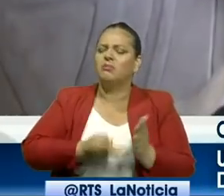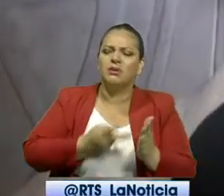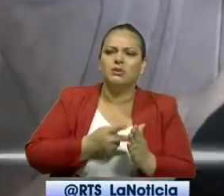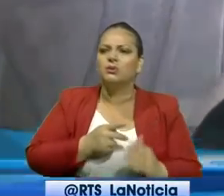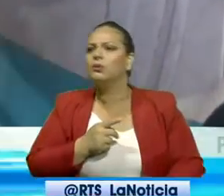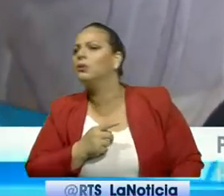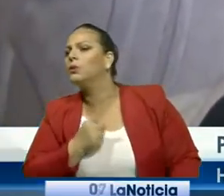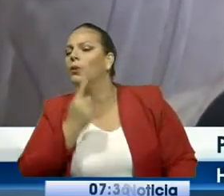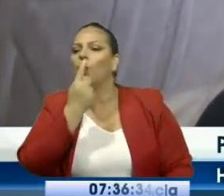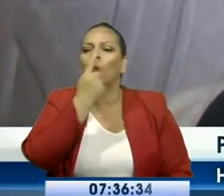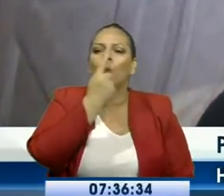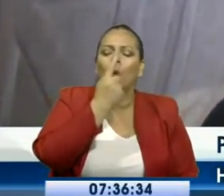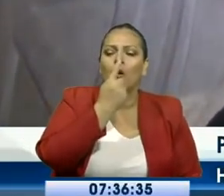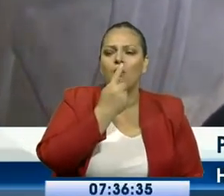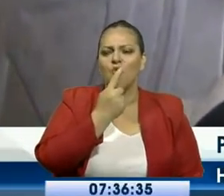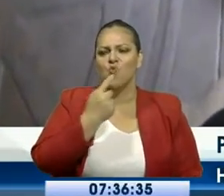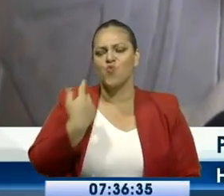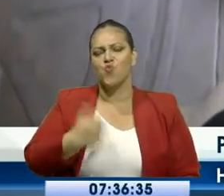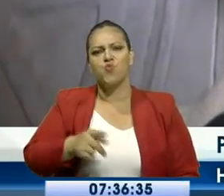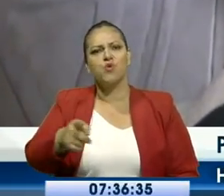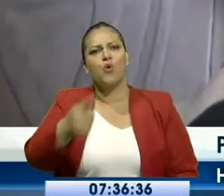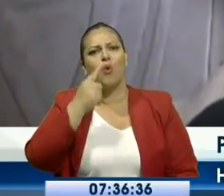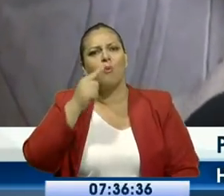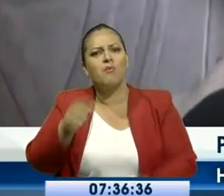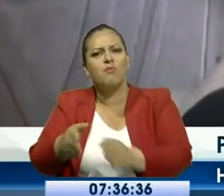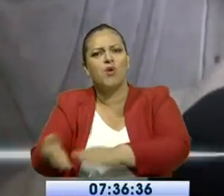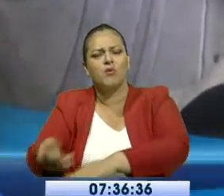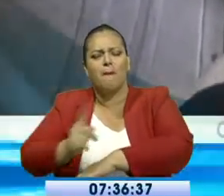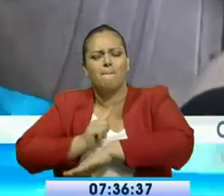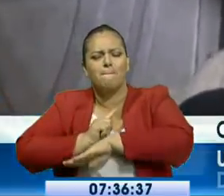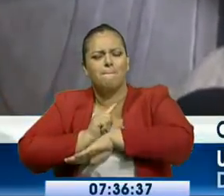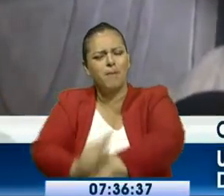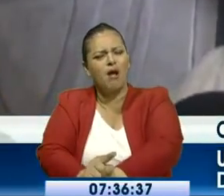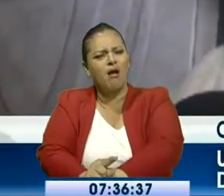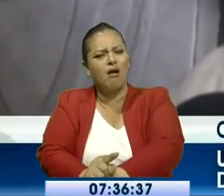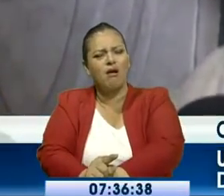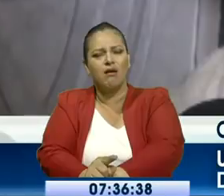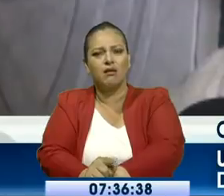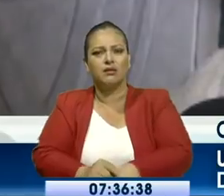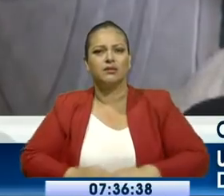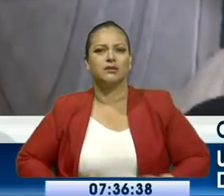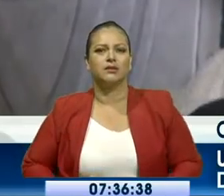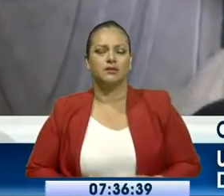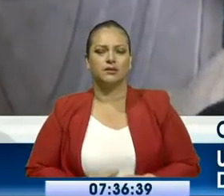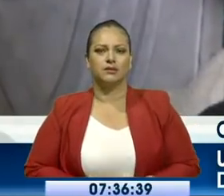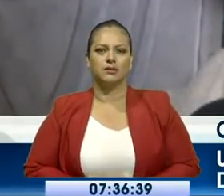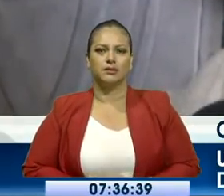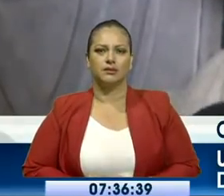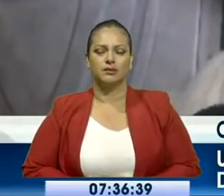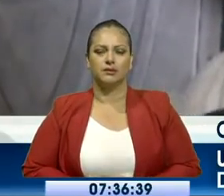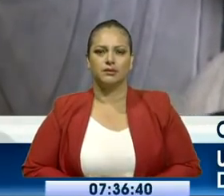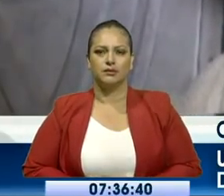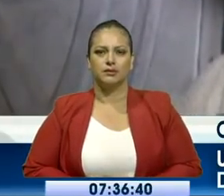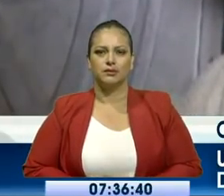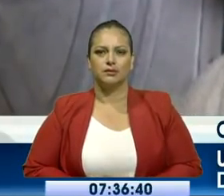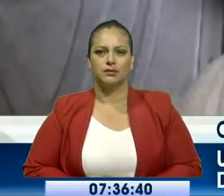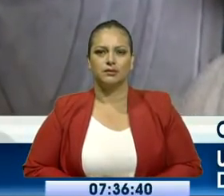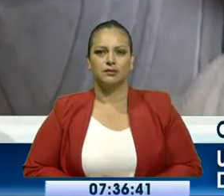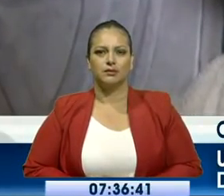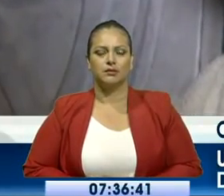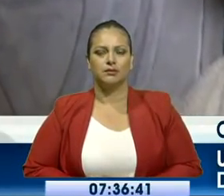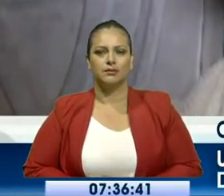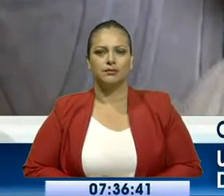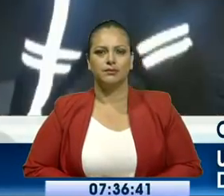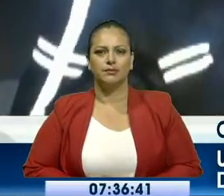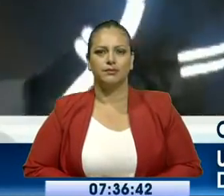señor habría muerto en el acto, se puede decir? No, el fallecido con unos minutos